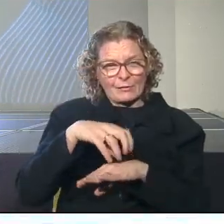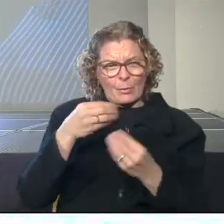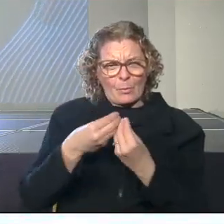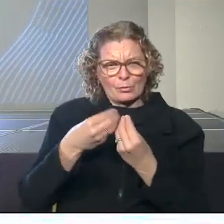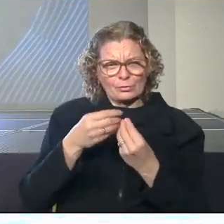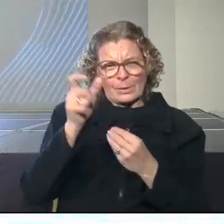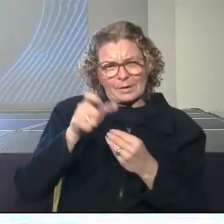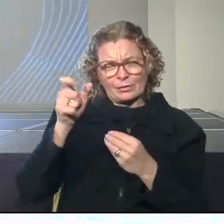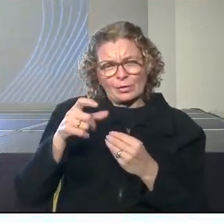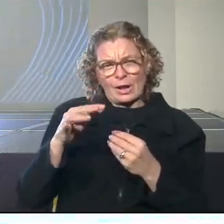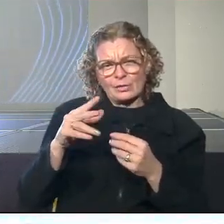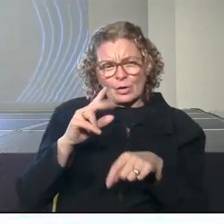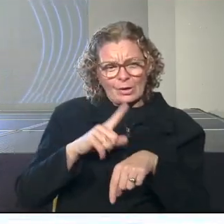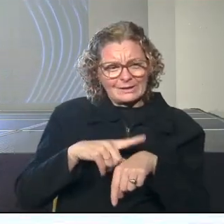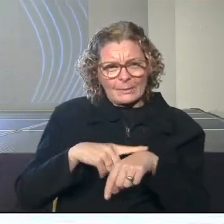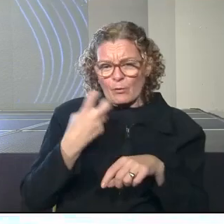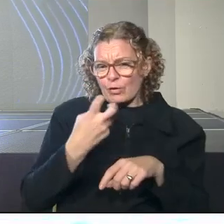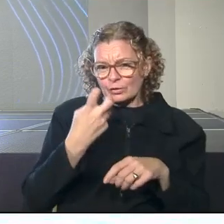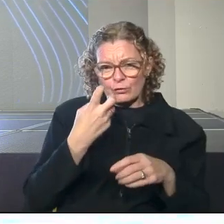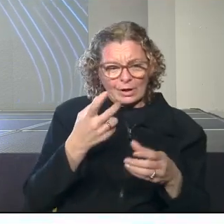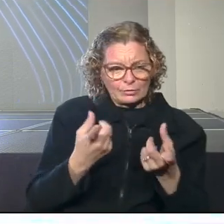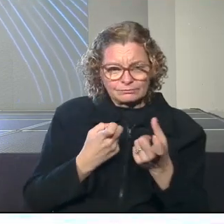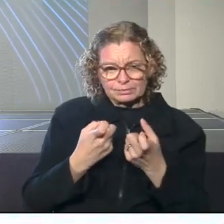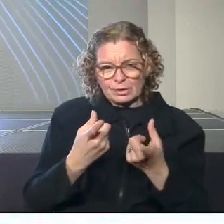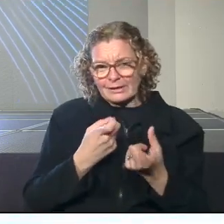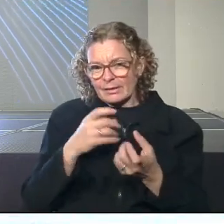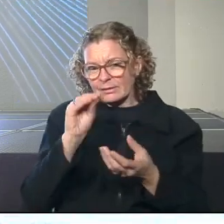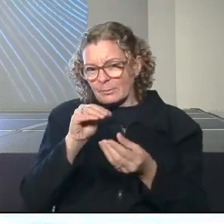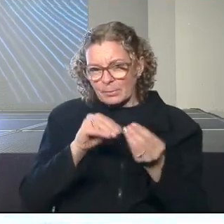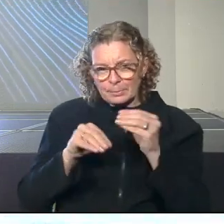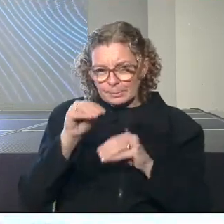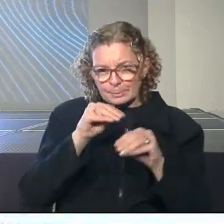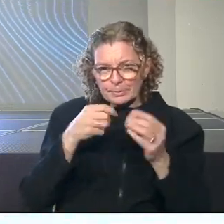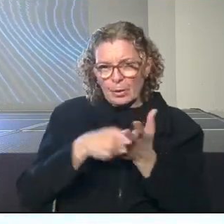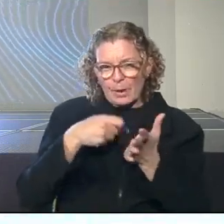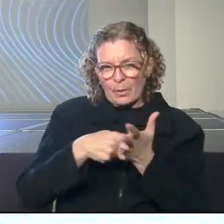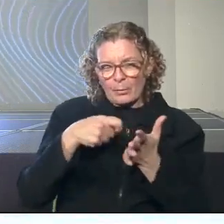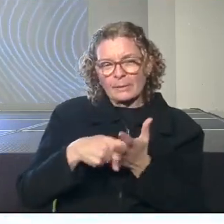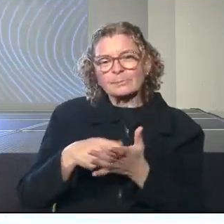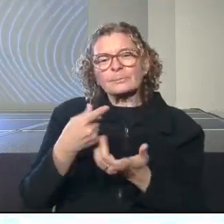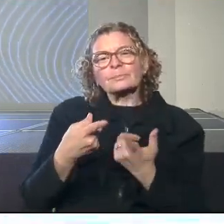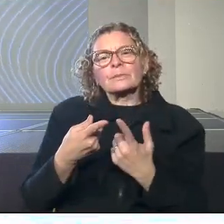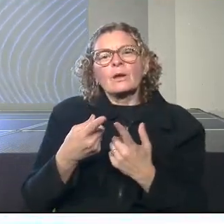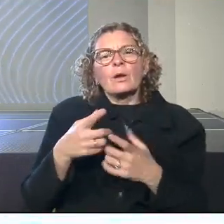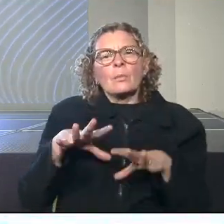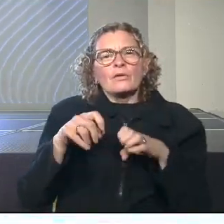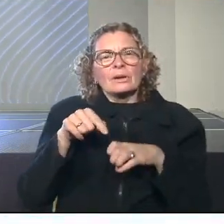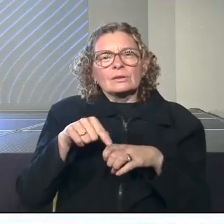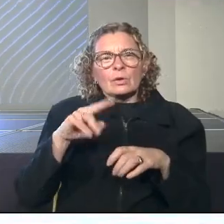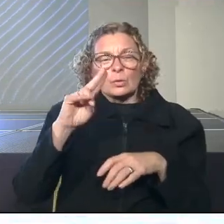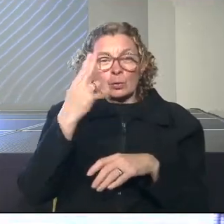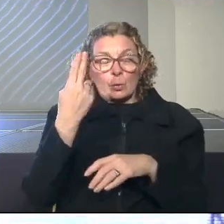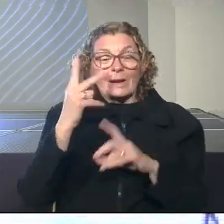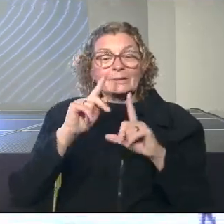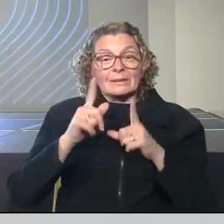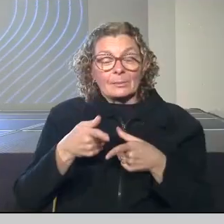gente todo el tiempo buscando bienes para satisfacer sus necesidades de consumo. Yendo a cómo se vive esto en Uruguay,